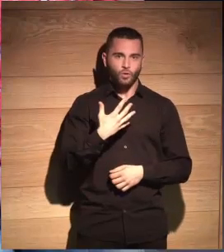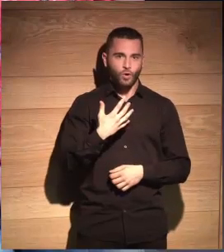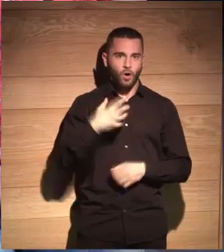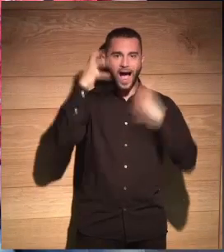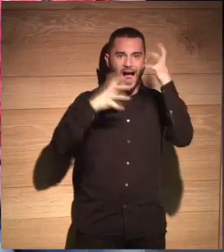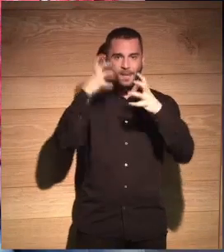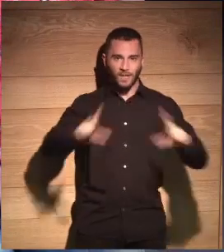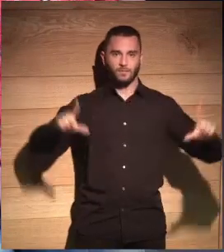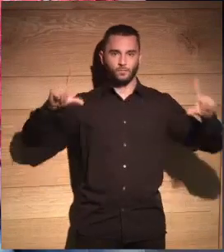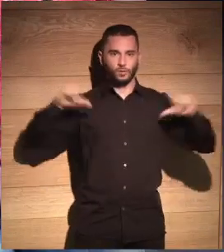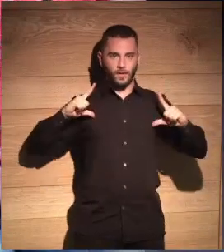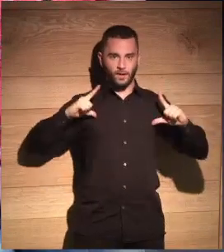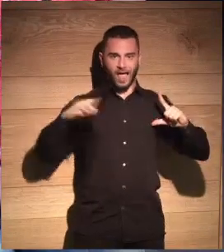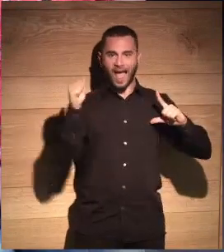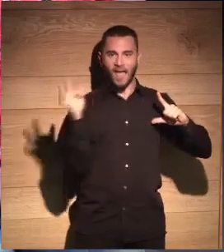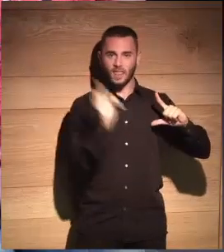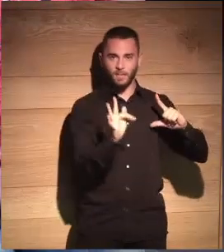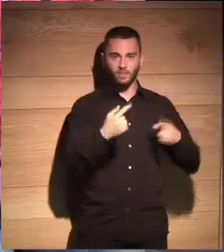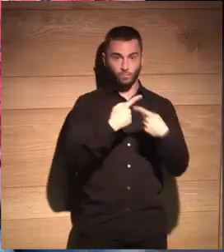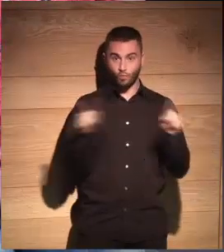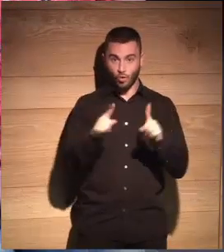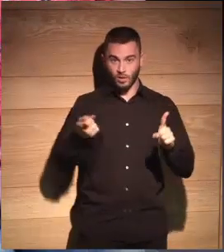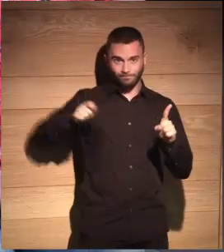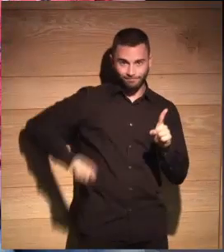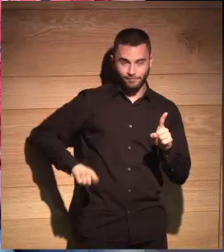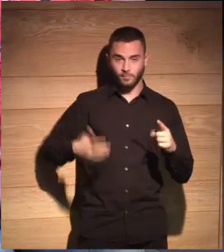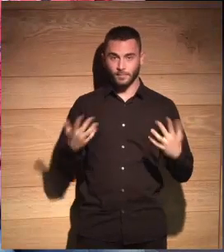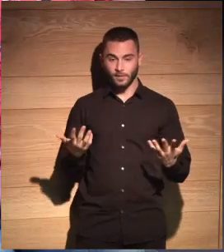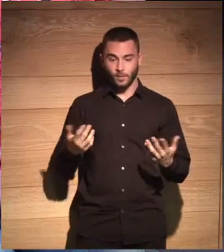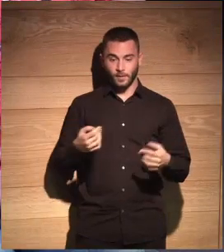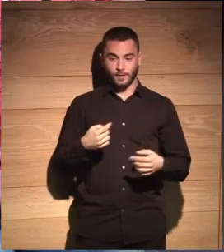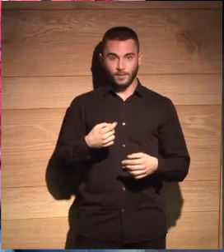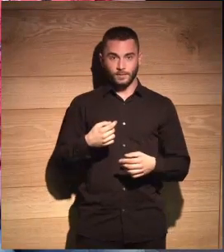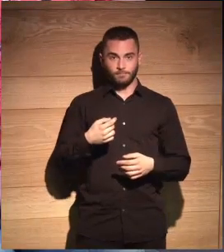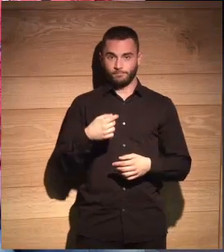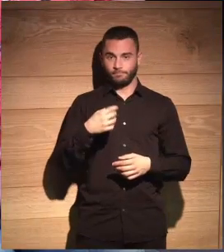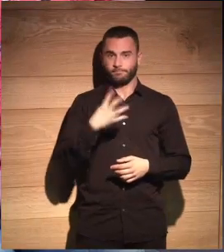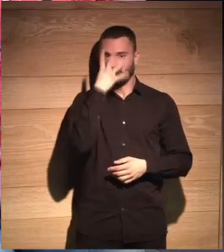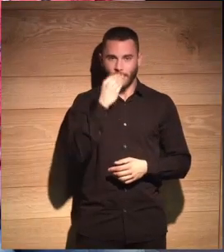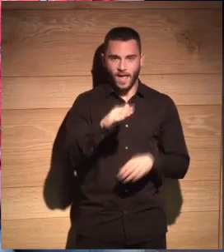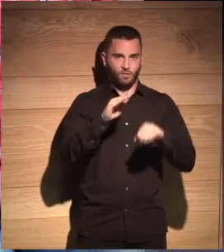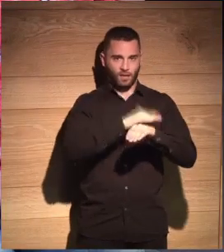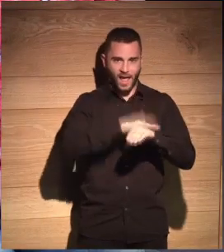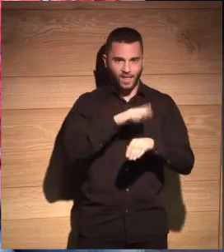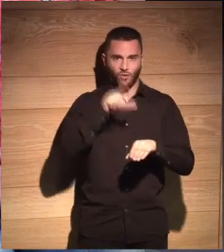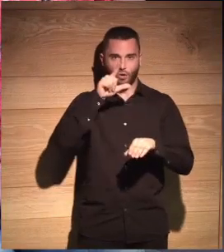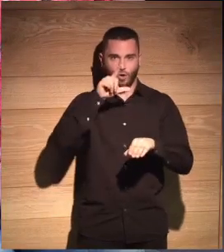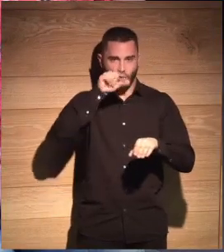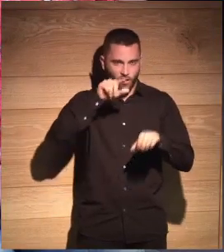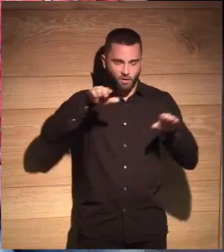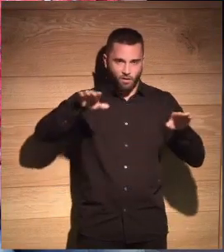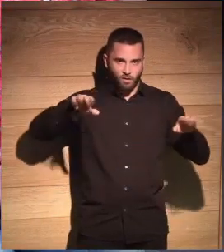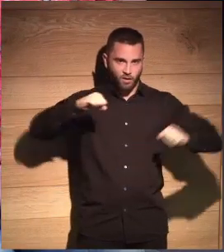protagonizado por animales que además son músicos y de ahí nos salieron en cadena pues el perro, el gato, el gallo y el burro,